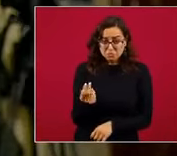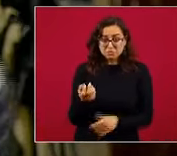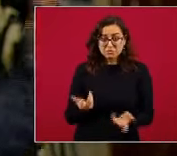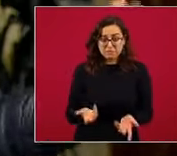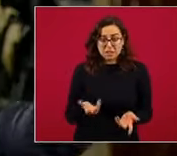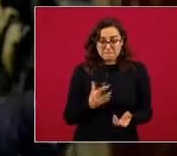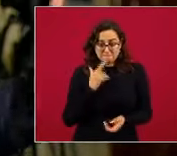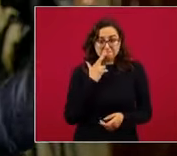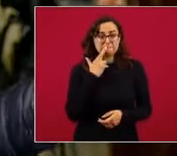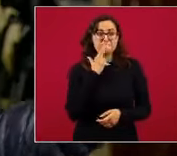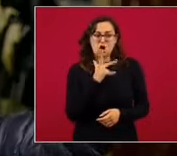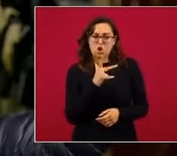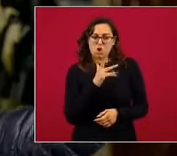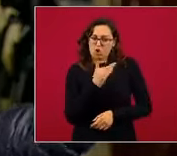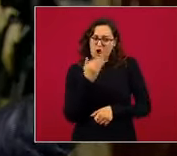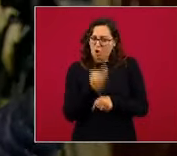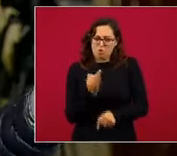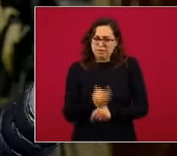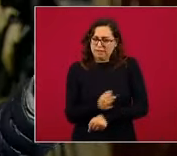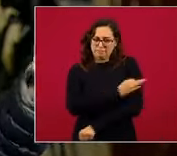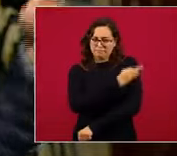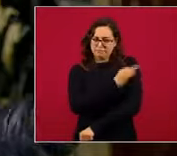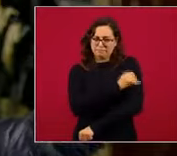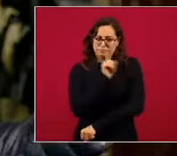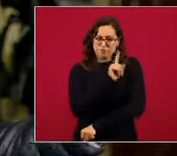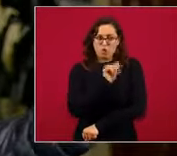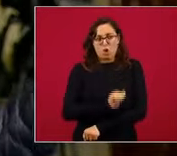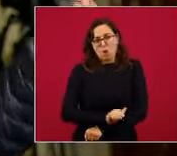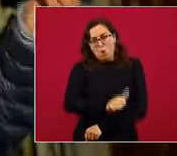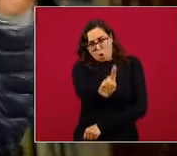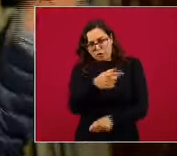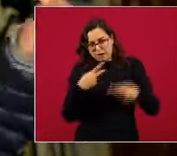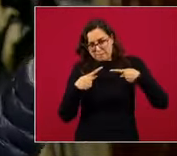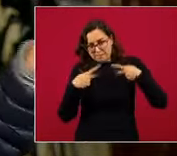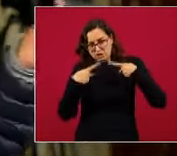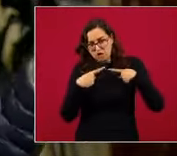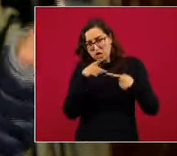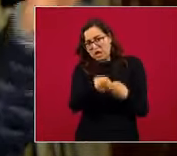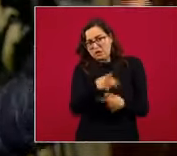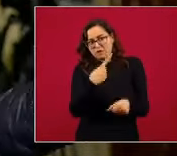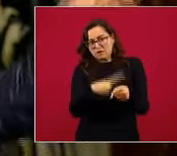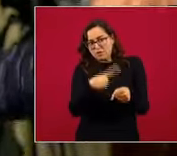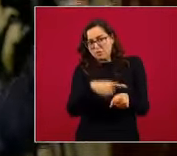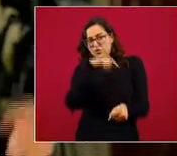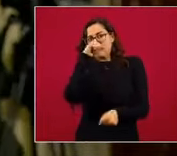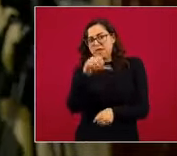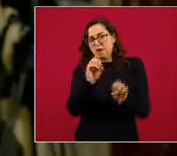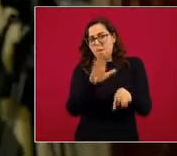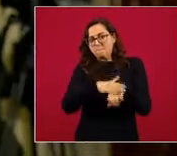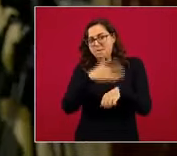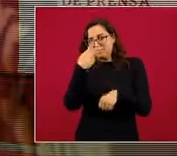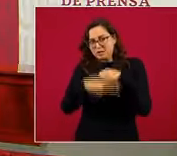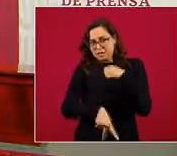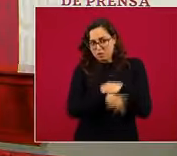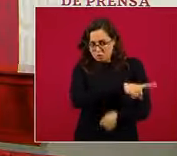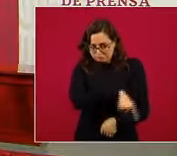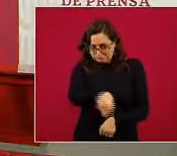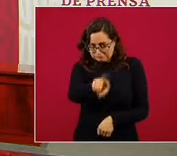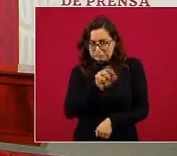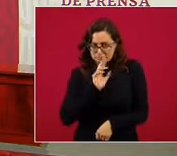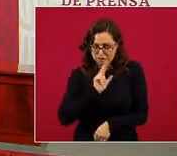mejor dejársela a quienes están más expuestos o que nunca tuvieron los síntomas? Gracias por